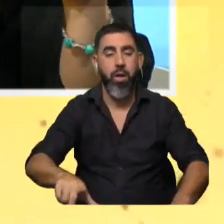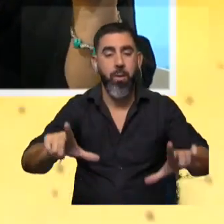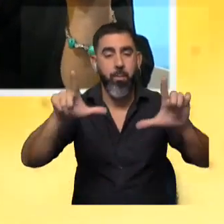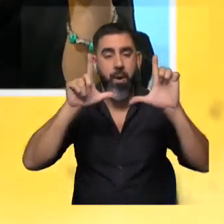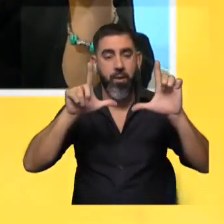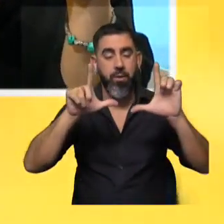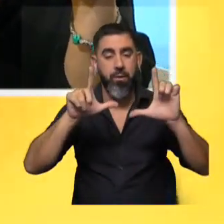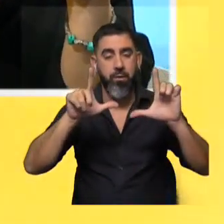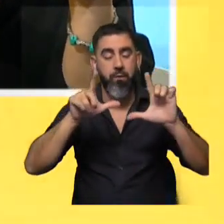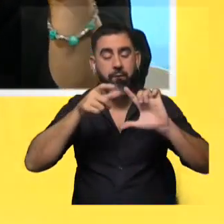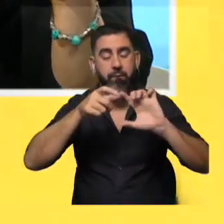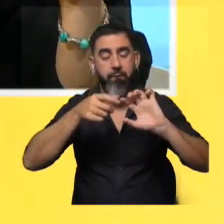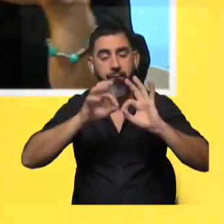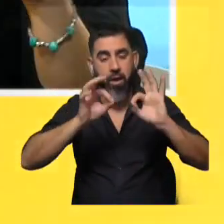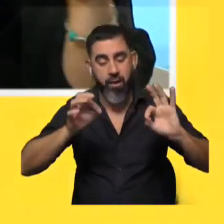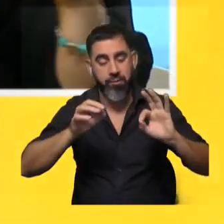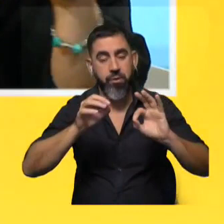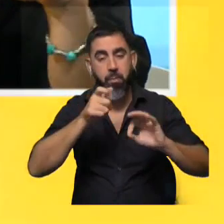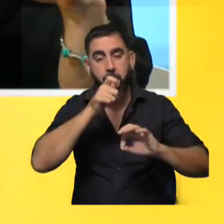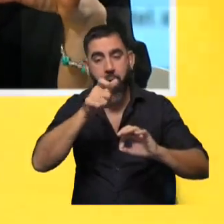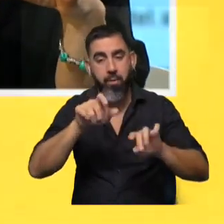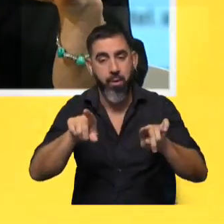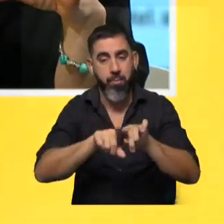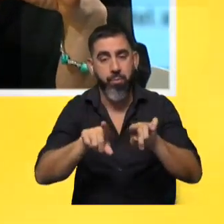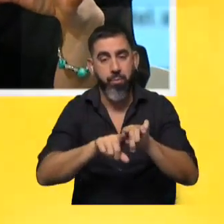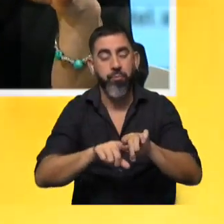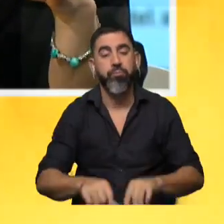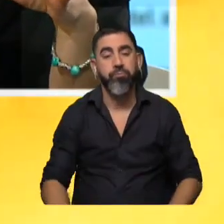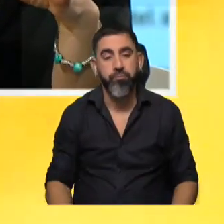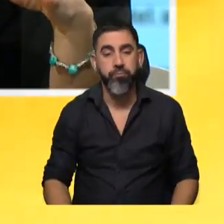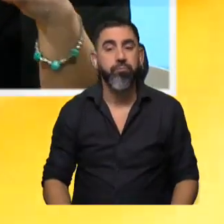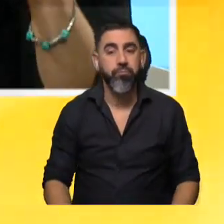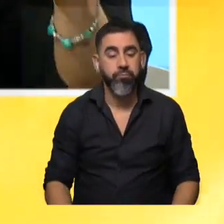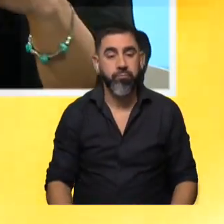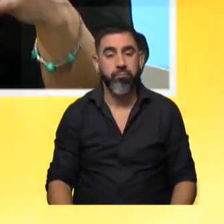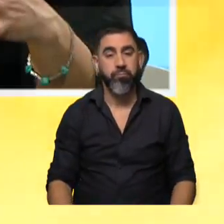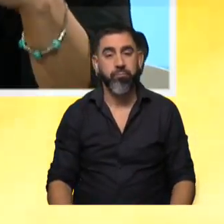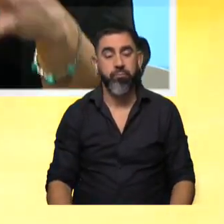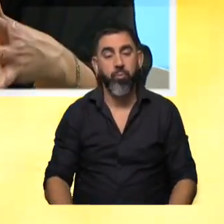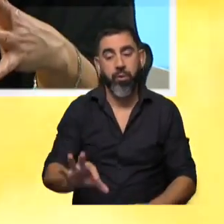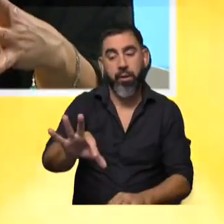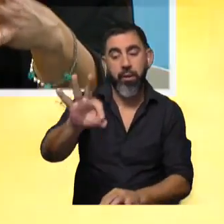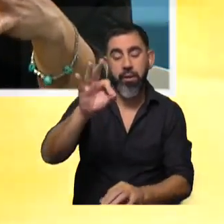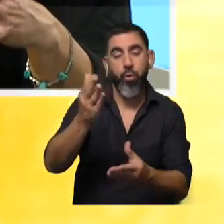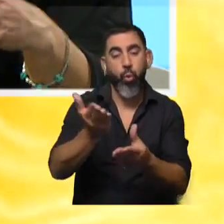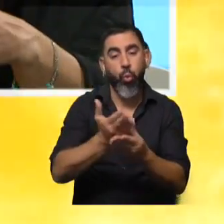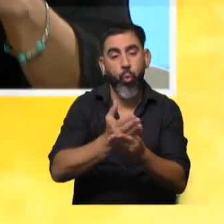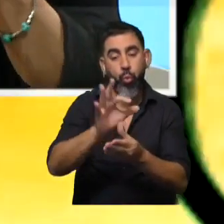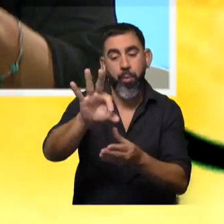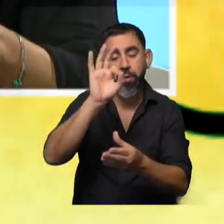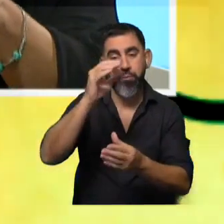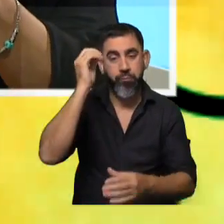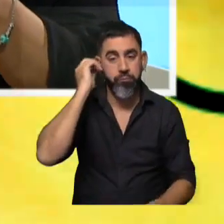todas las hojas de los distintos rollos donde aparece esa palabra y uno puede elegir qué tipo de documento quiere